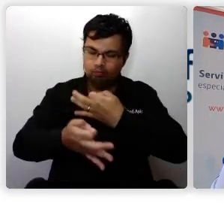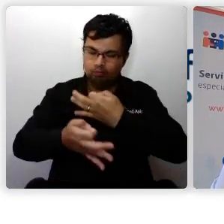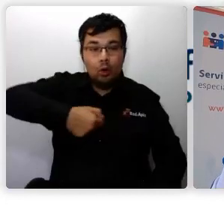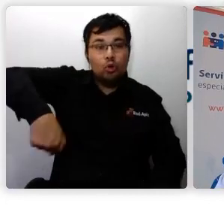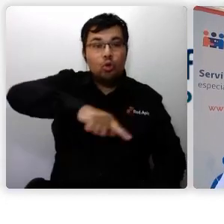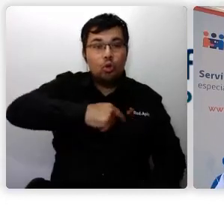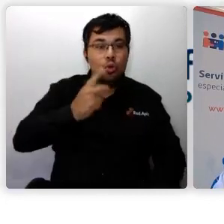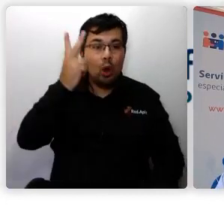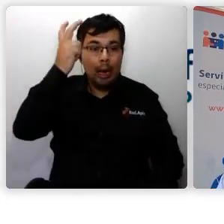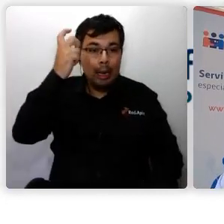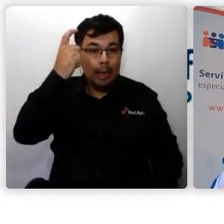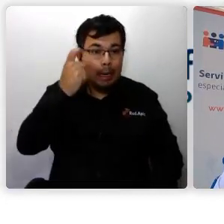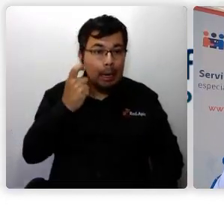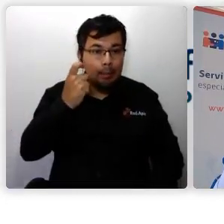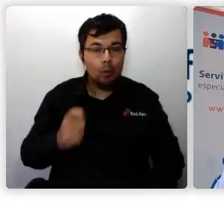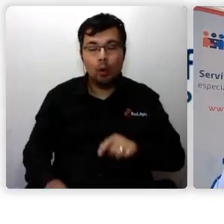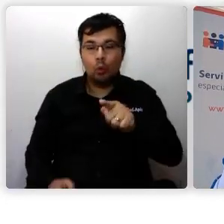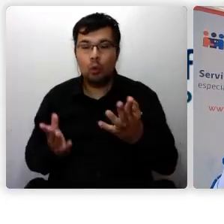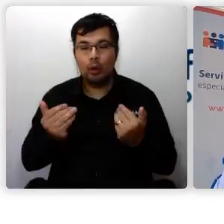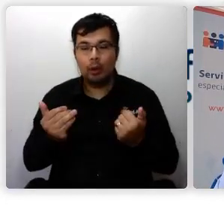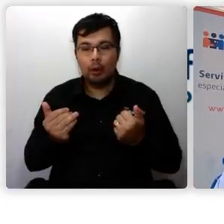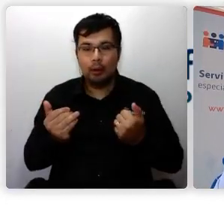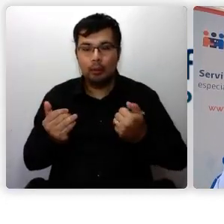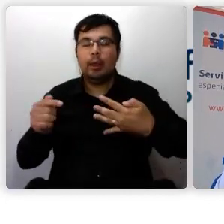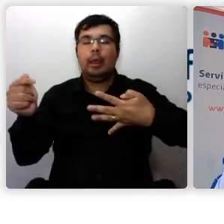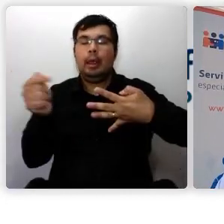de orientación, por ejemplo. O creemos que